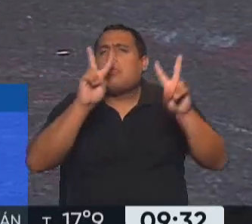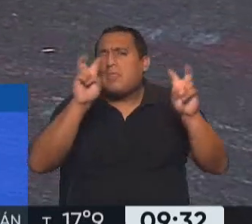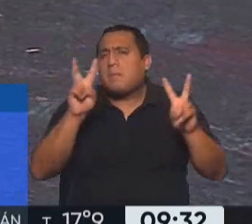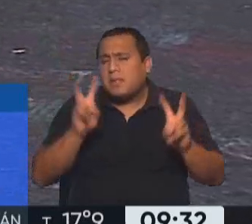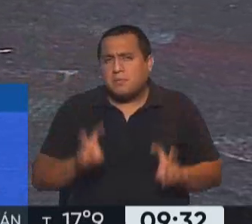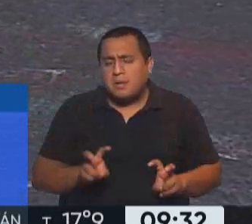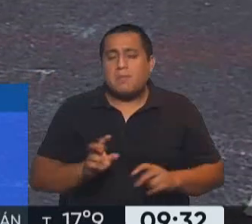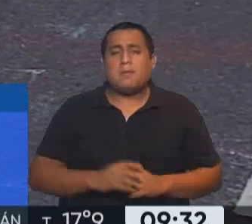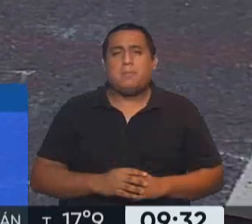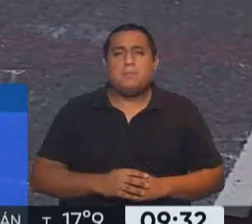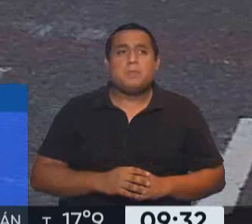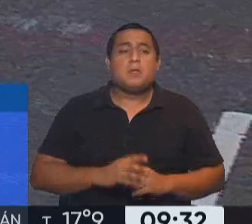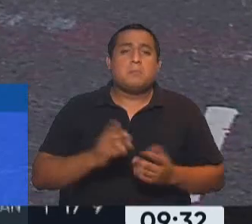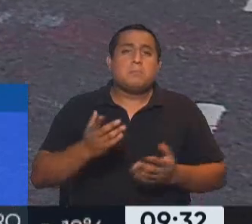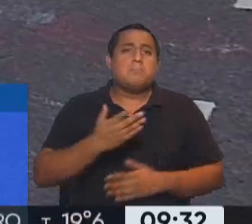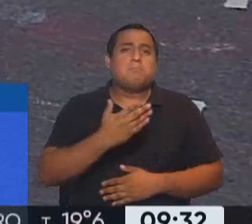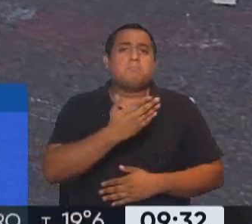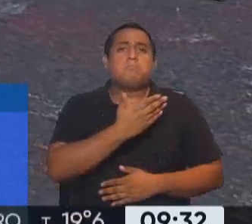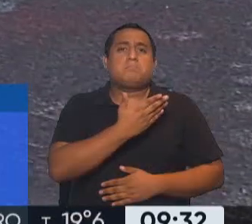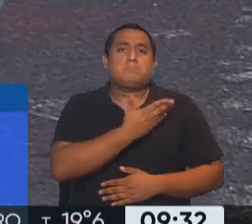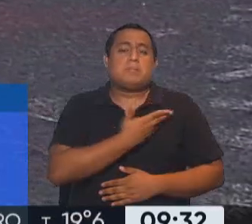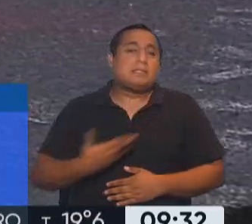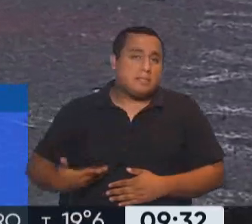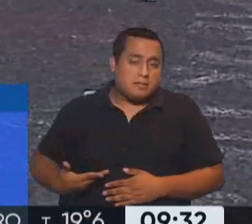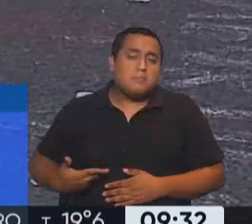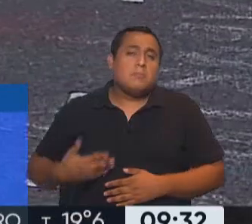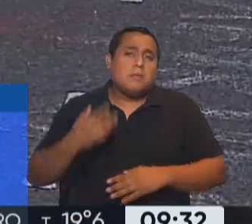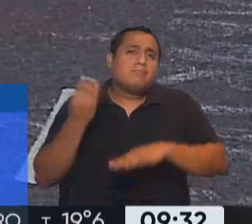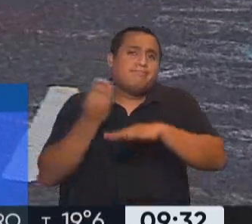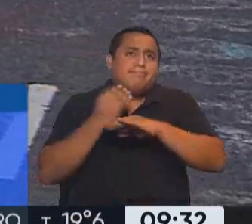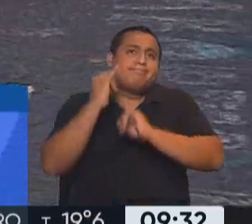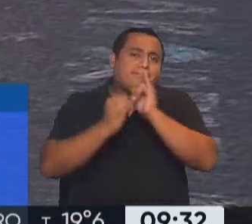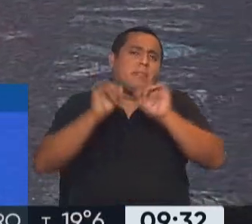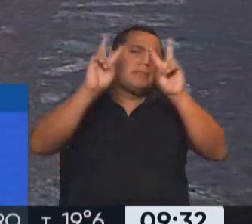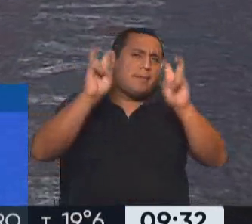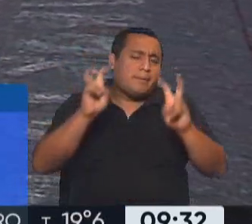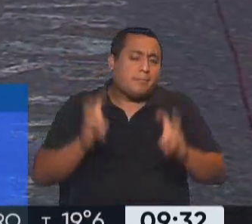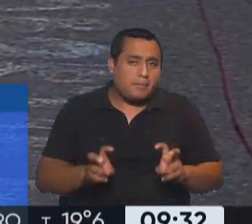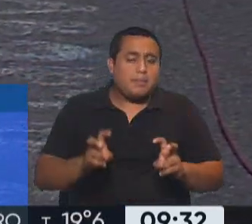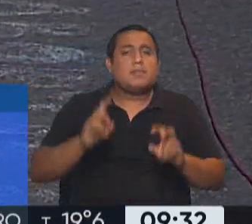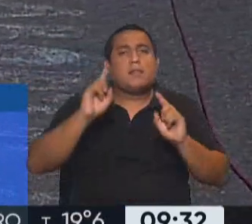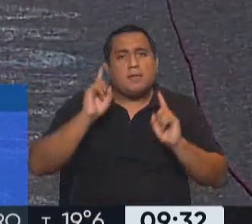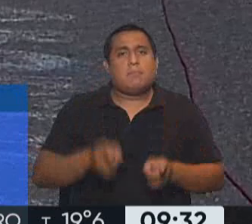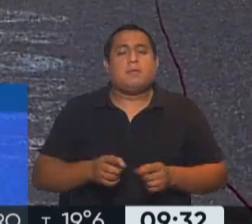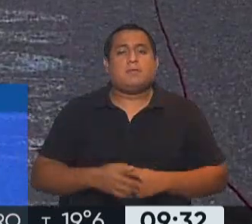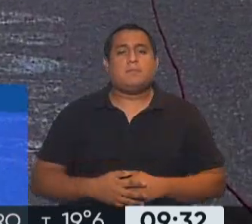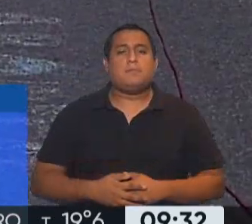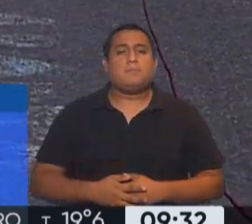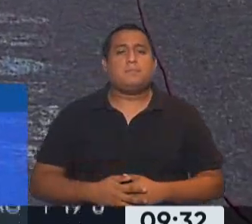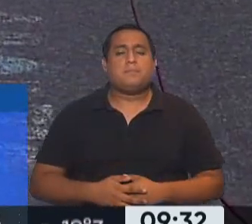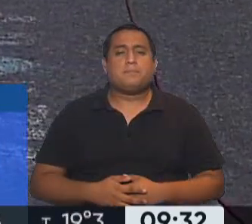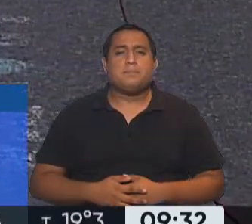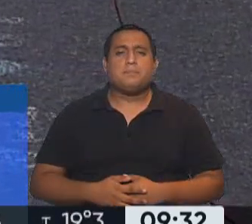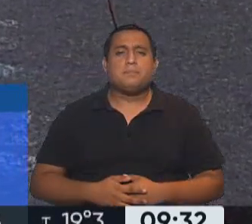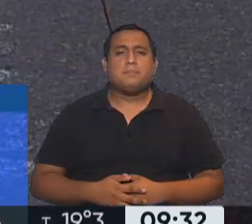énfasis y el carácter que el mandatario ponga en cada uno de los temas, por supuesto, también marcan el pulso de